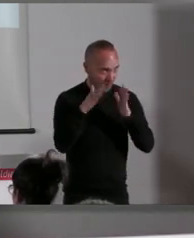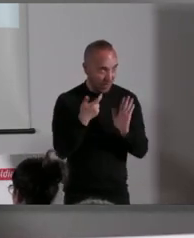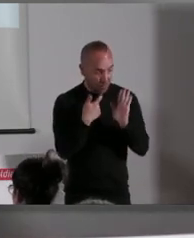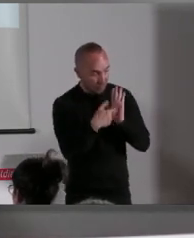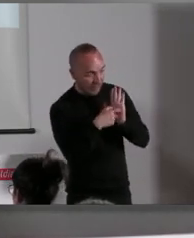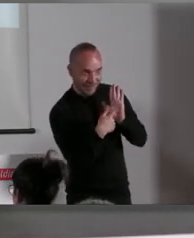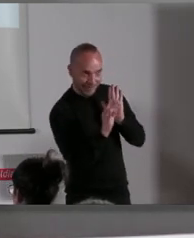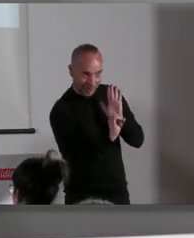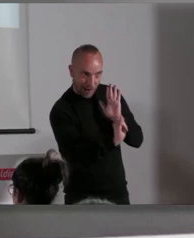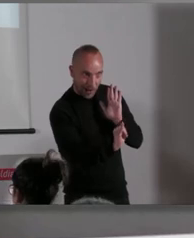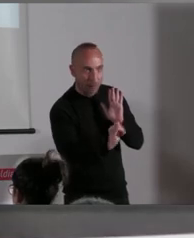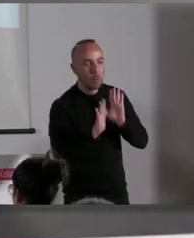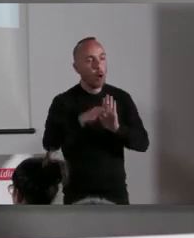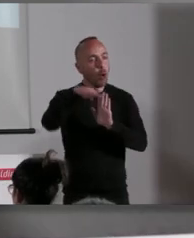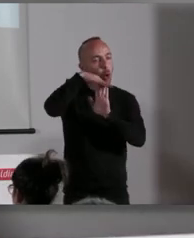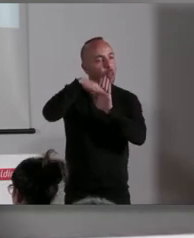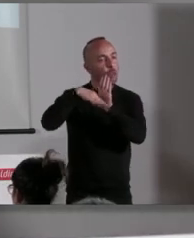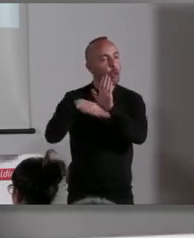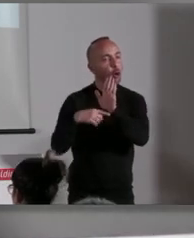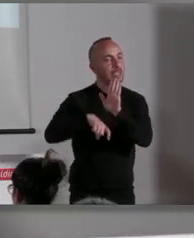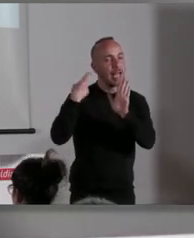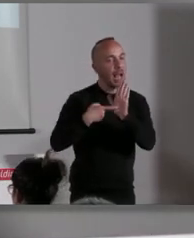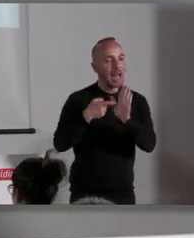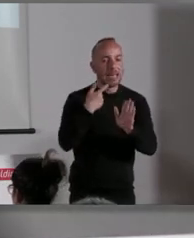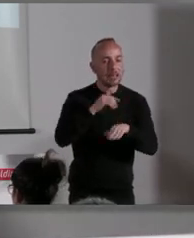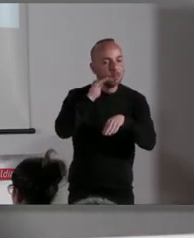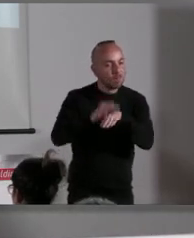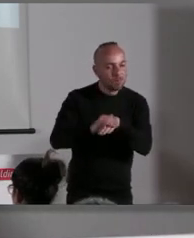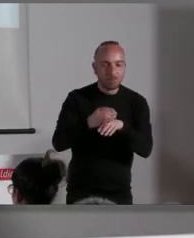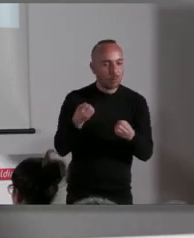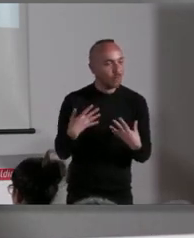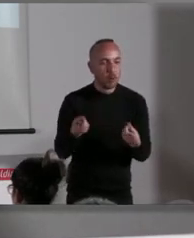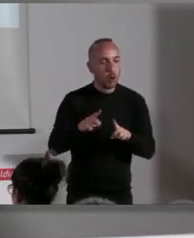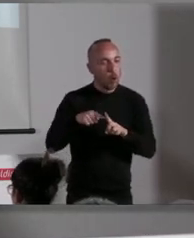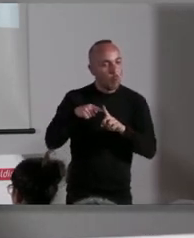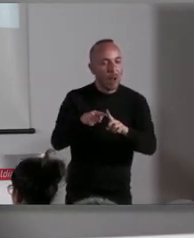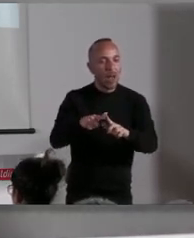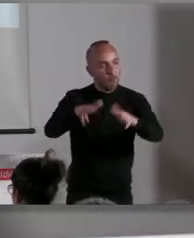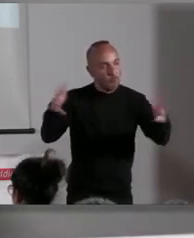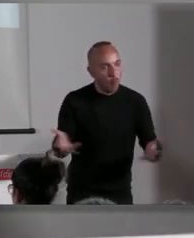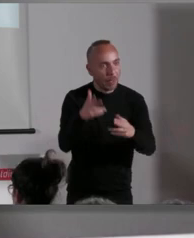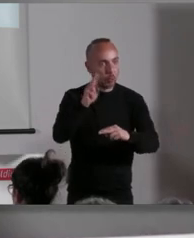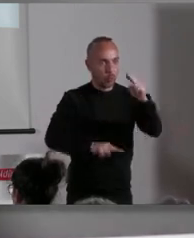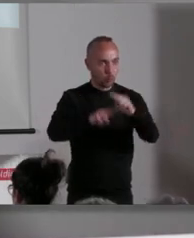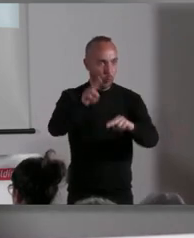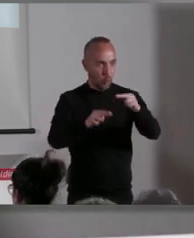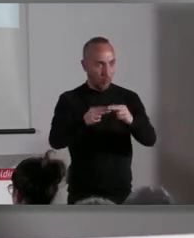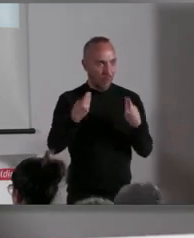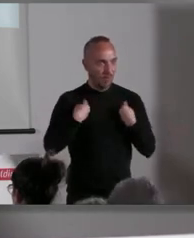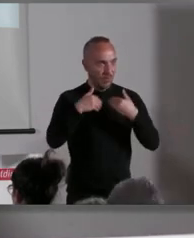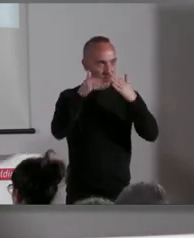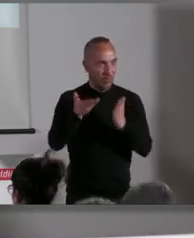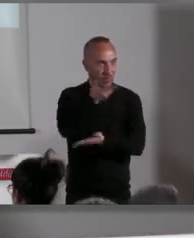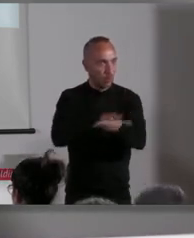que no están las condiciones legales que han de regir el fomento y la construcción de las viviendas colaborativas, que es a